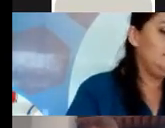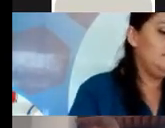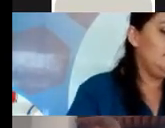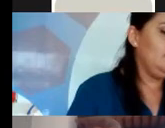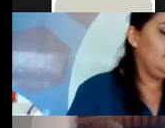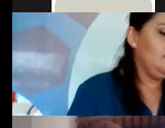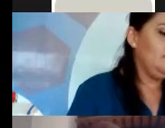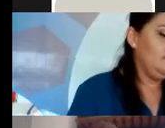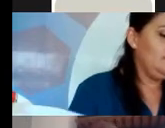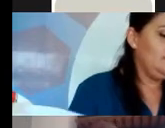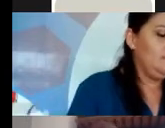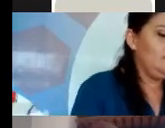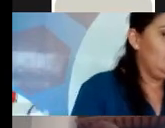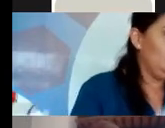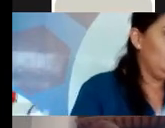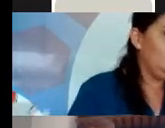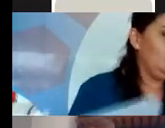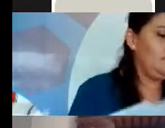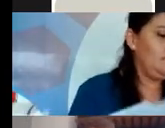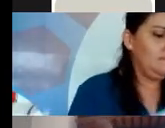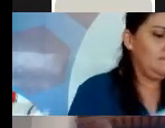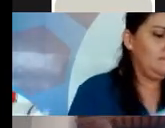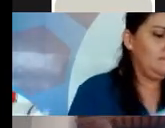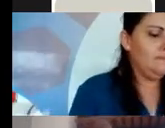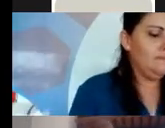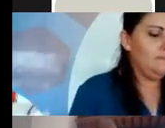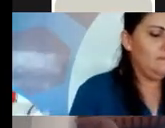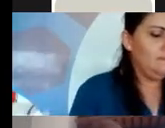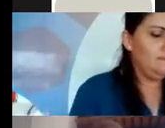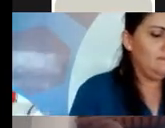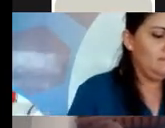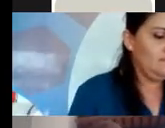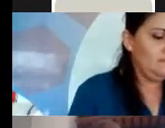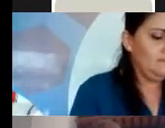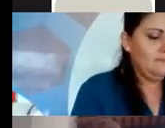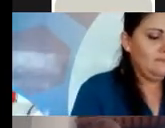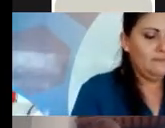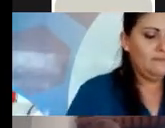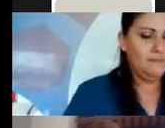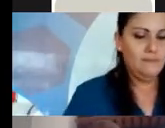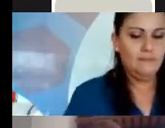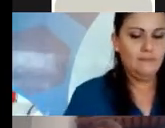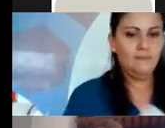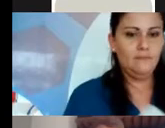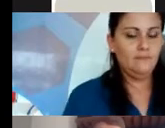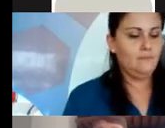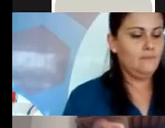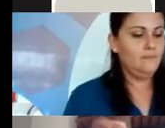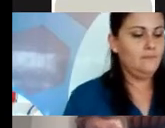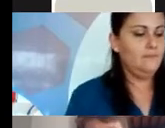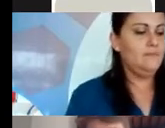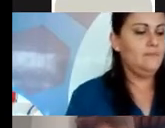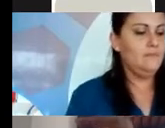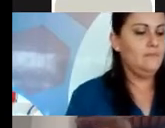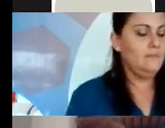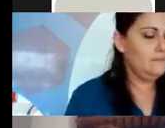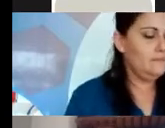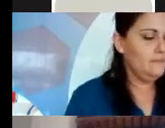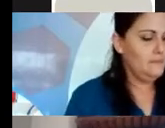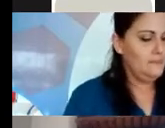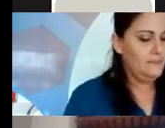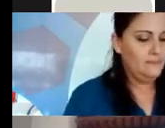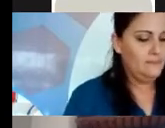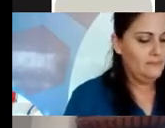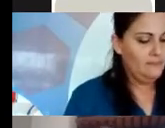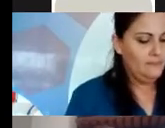¿ok? Los acoples tienen que ser realmente de muy buena calidad y es otro de los que